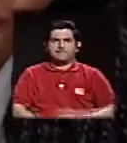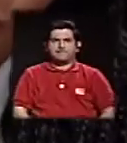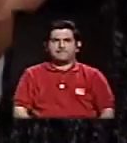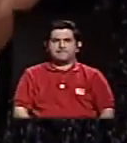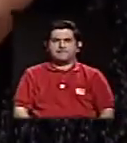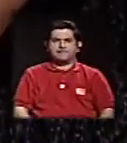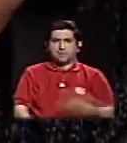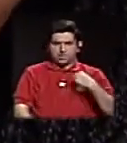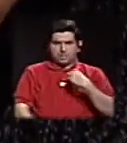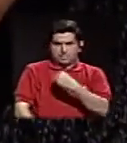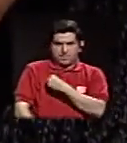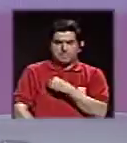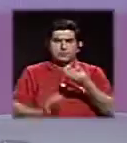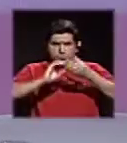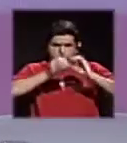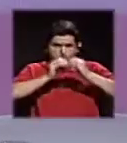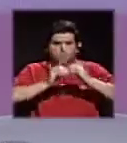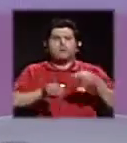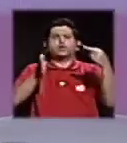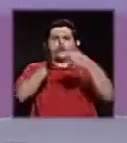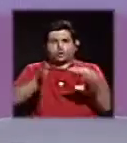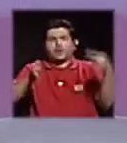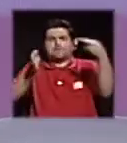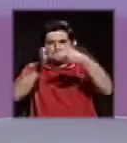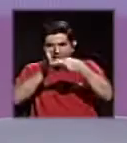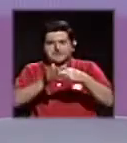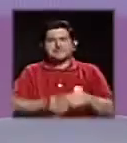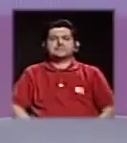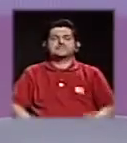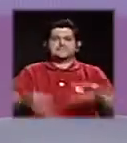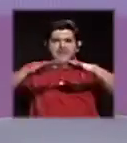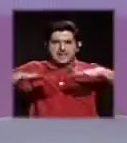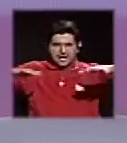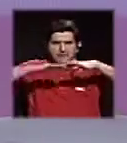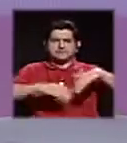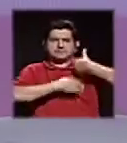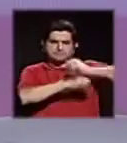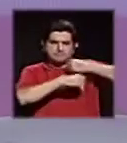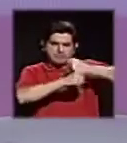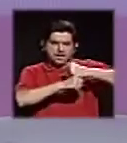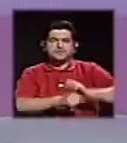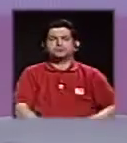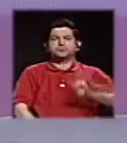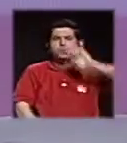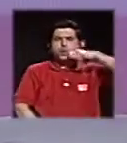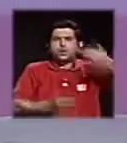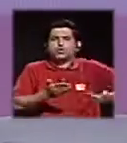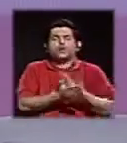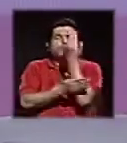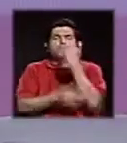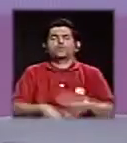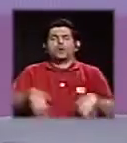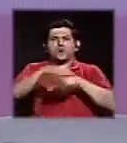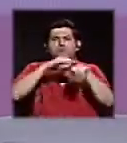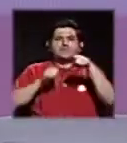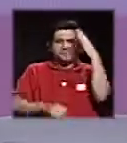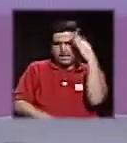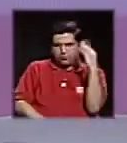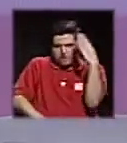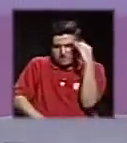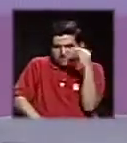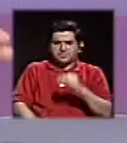parlamentaria y las cifras se repiten también en el ámbito municipal el código nuevo sobre la base de esa experiencia